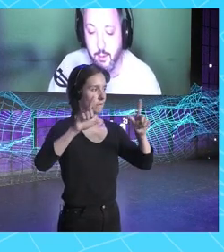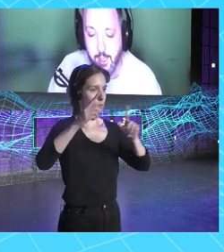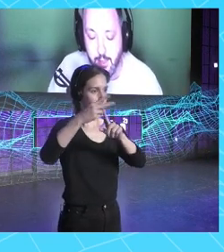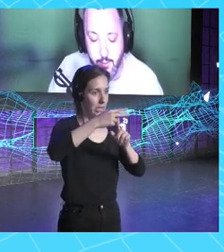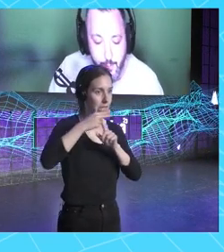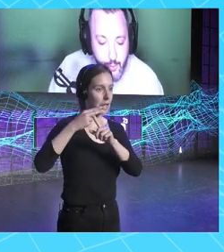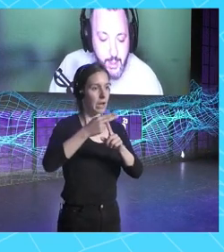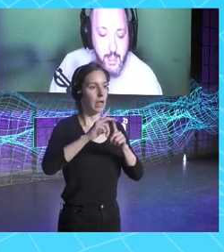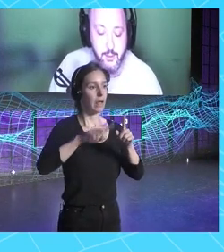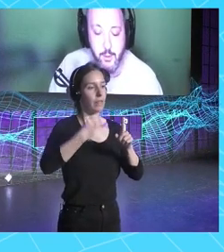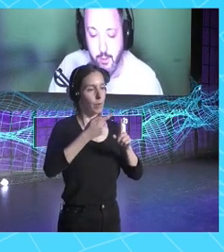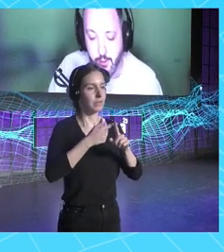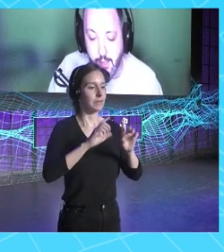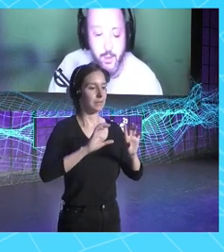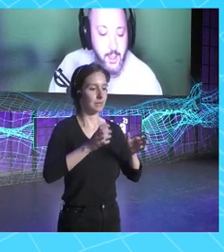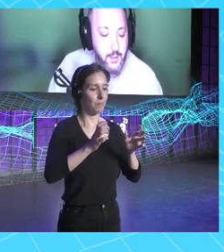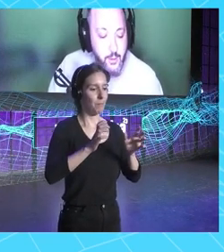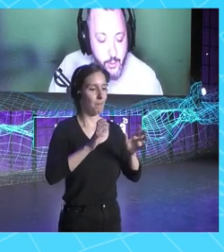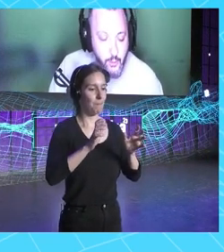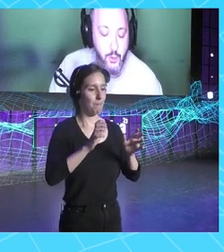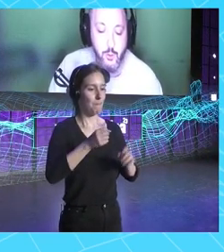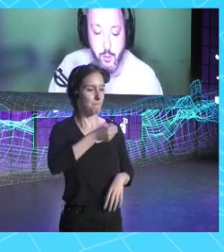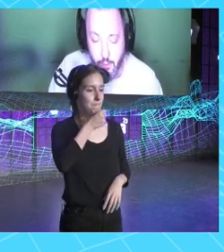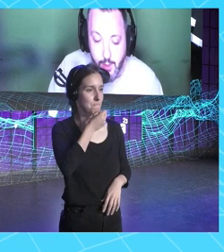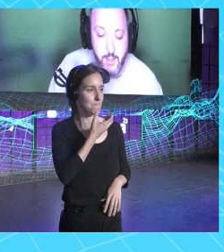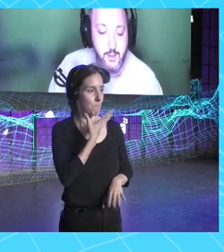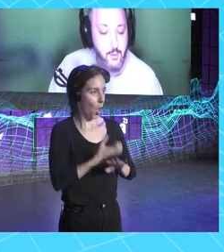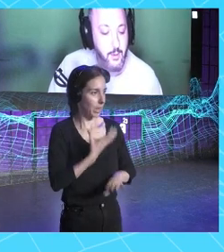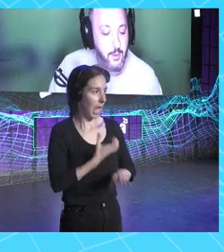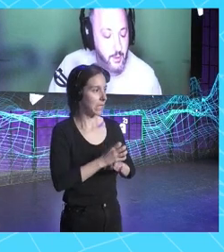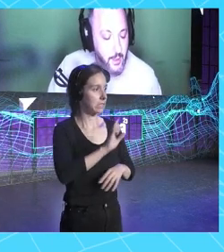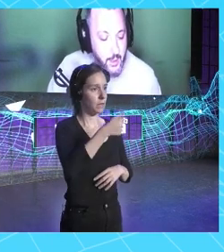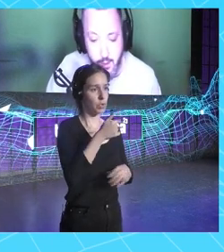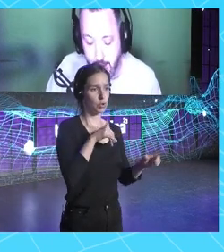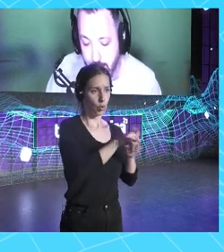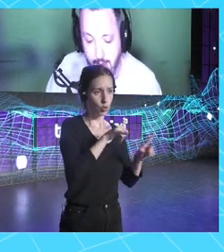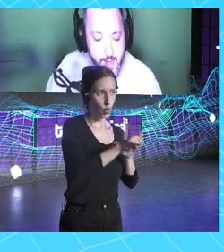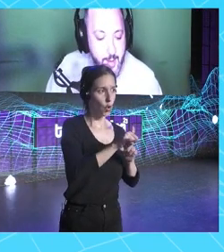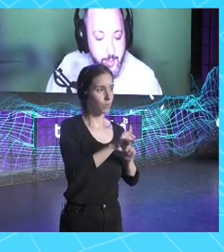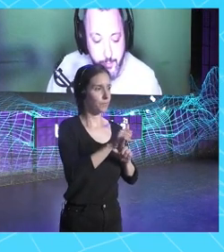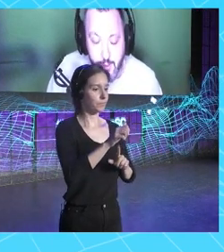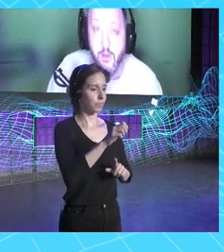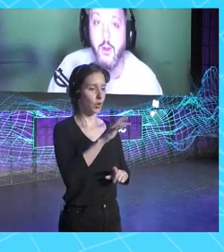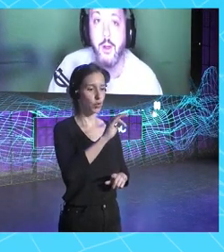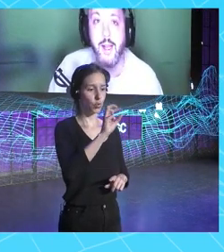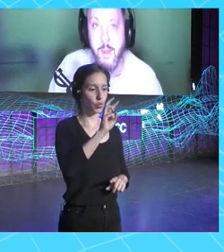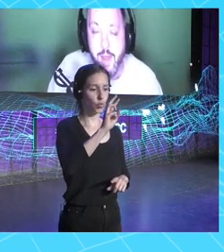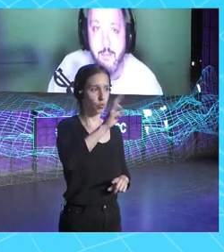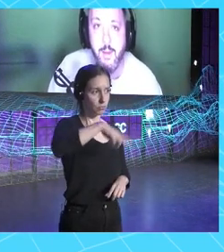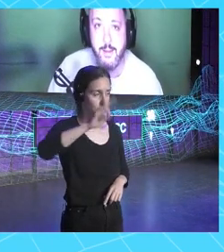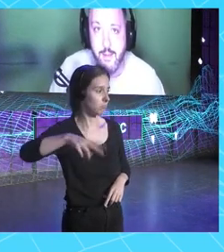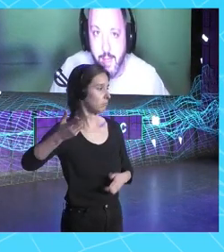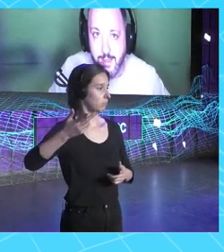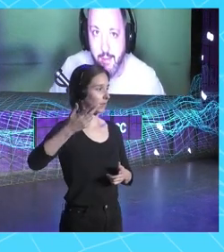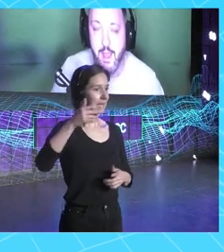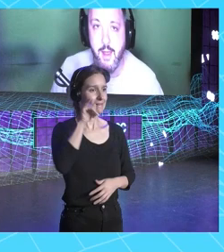llegaron los podcast luego Netflix luego YouTube luego Twitch luego de Instagram tiktok cada vez hay